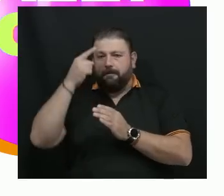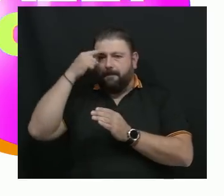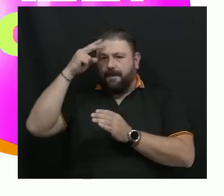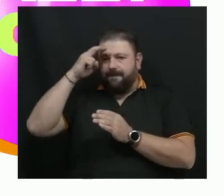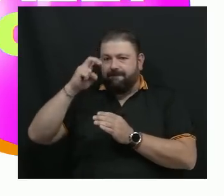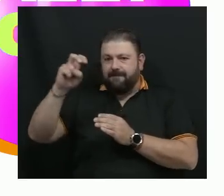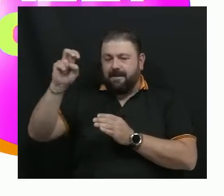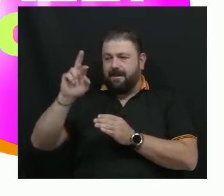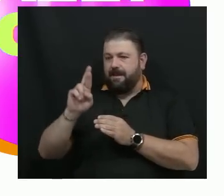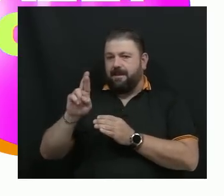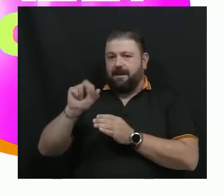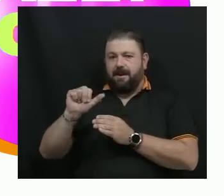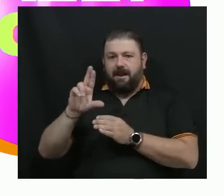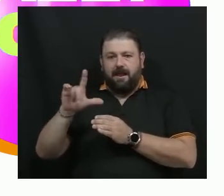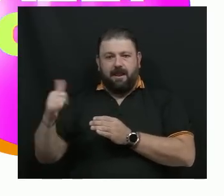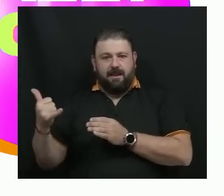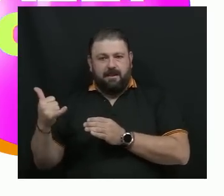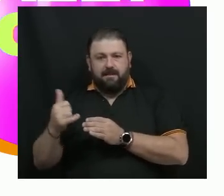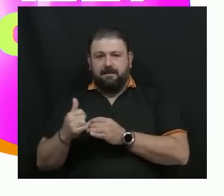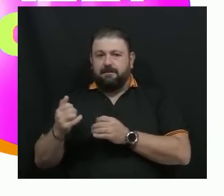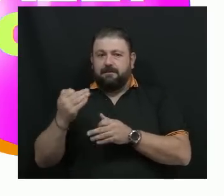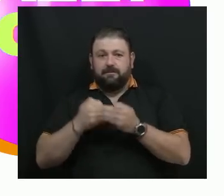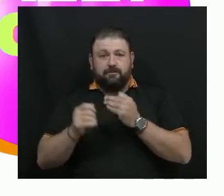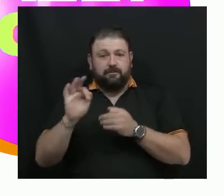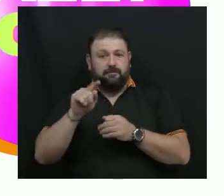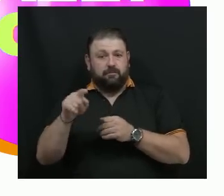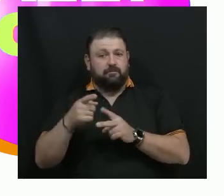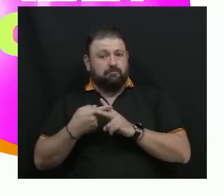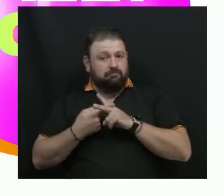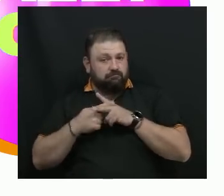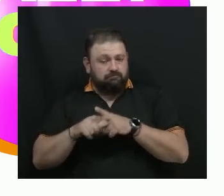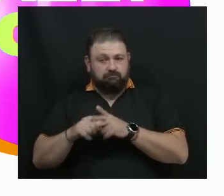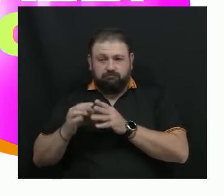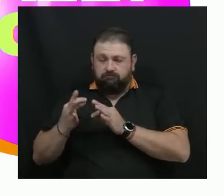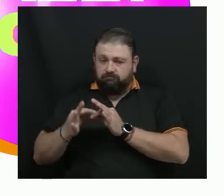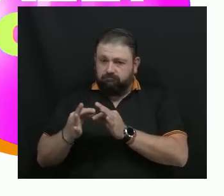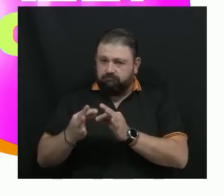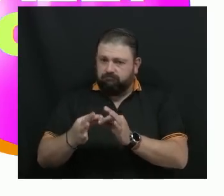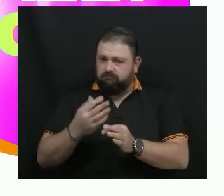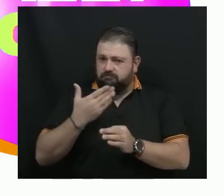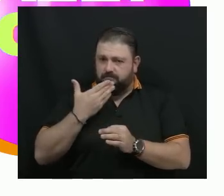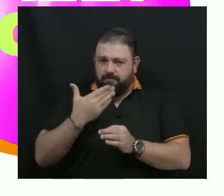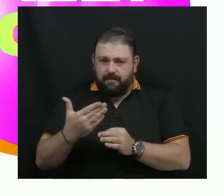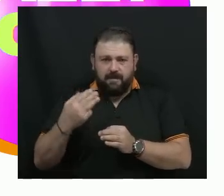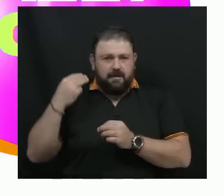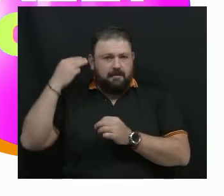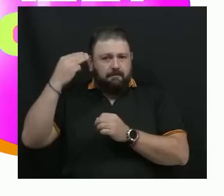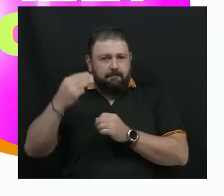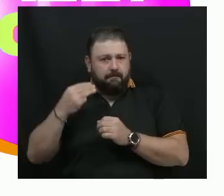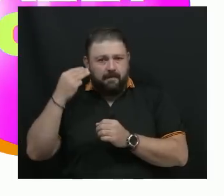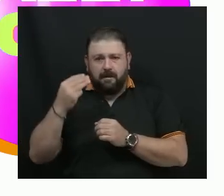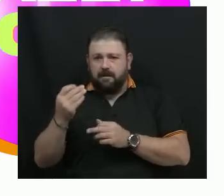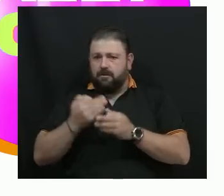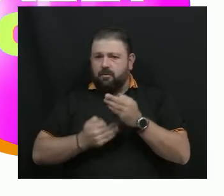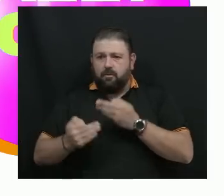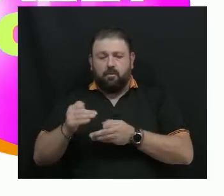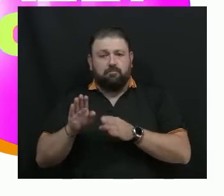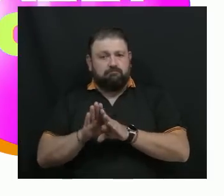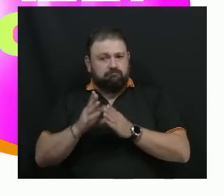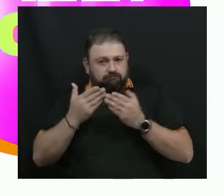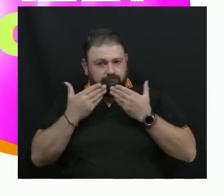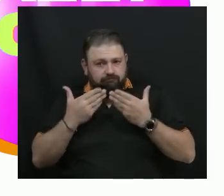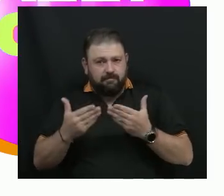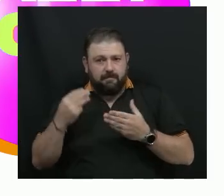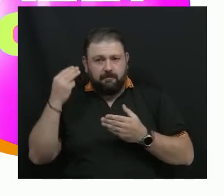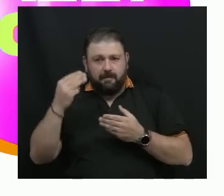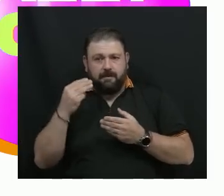en el evento desde Ecuador, si completas tu calificación en marzo tal cual como es, o sea, completas, cierras bien este mes,